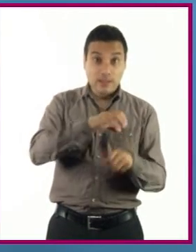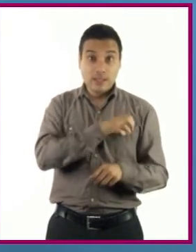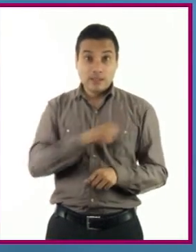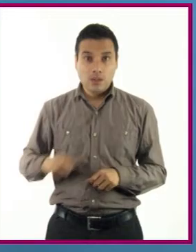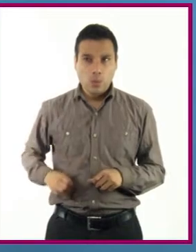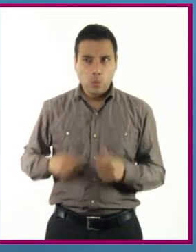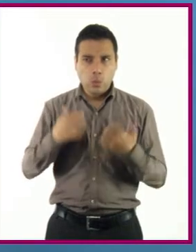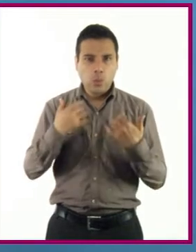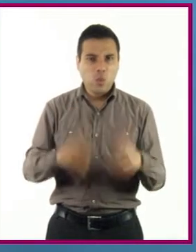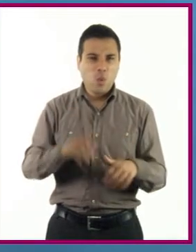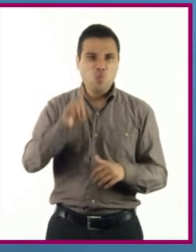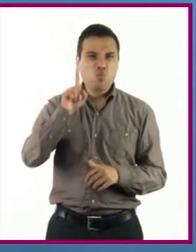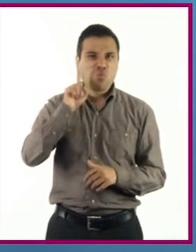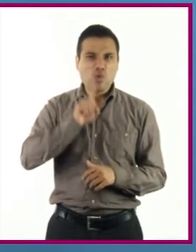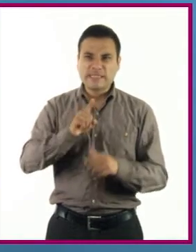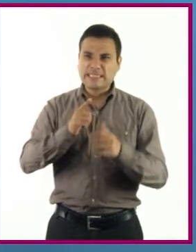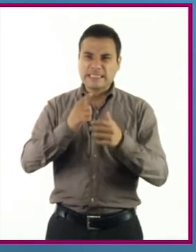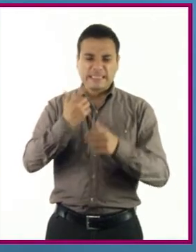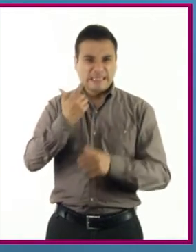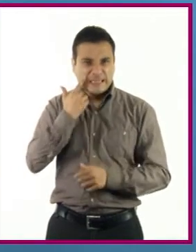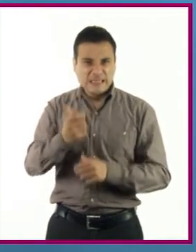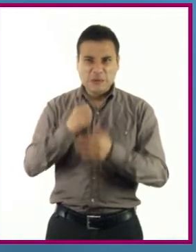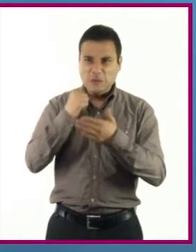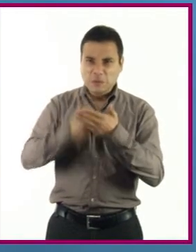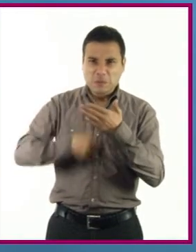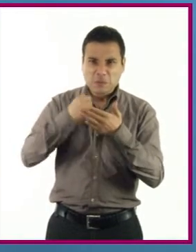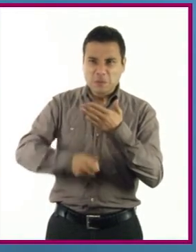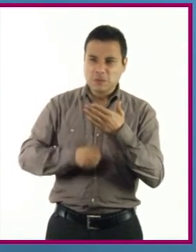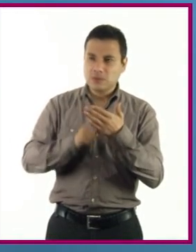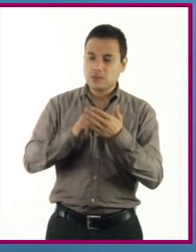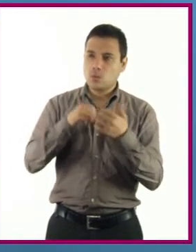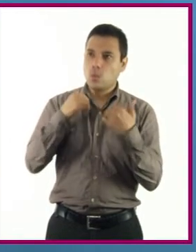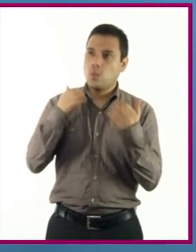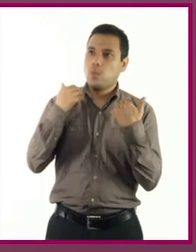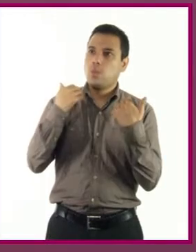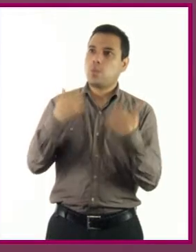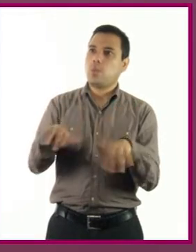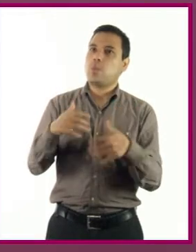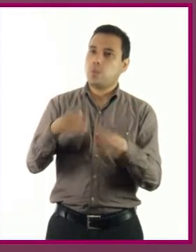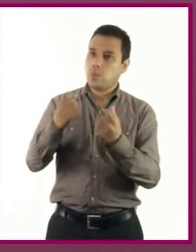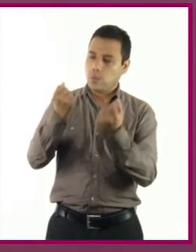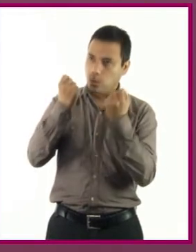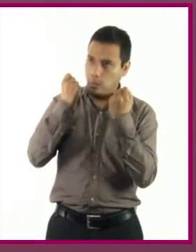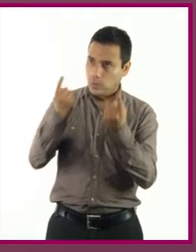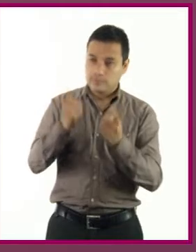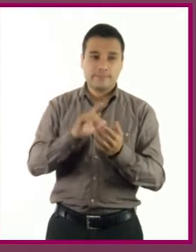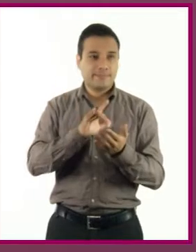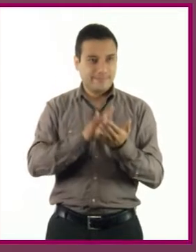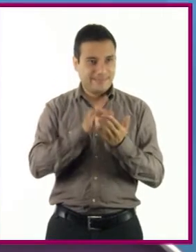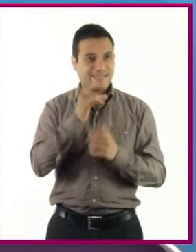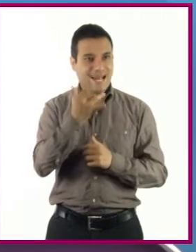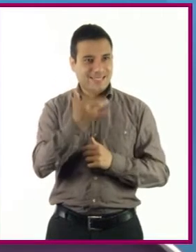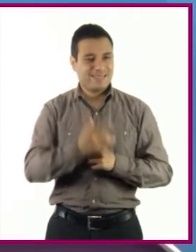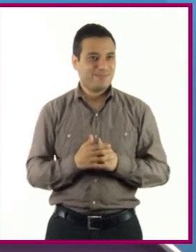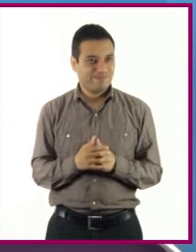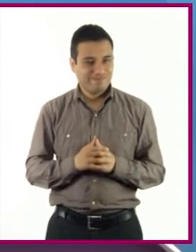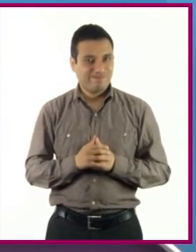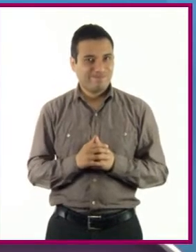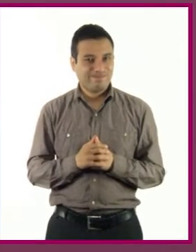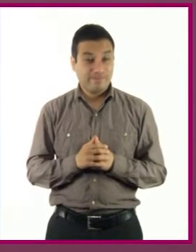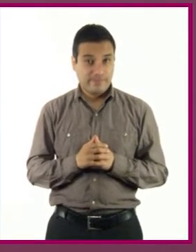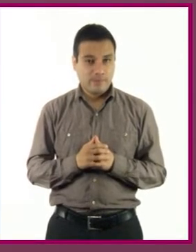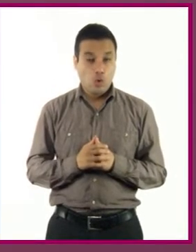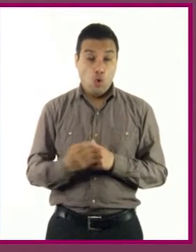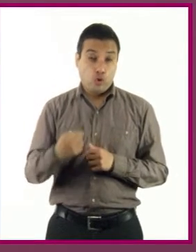ganado con el esfuerzo de miles de mujeres tan valientes como usted. Muchas gracias, señorita Nadia. Aunque